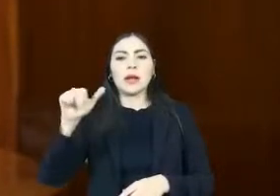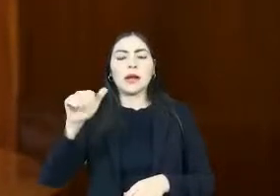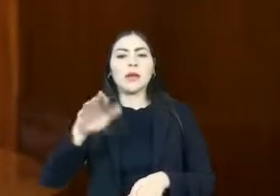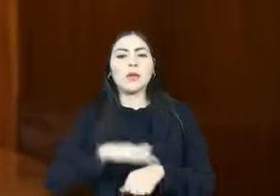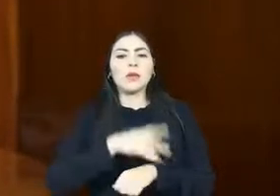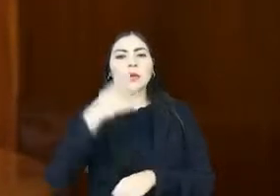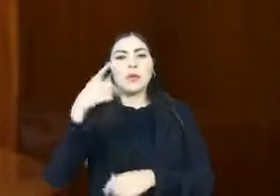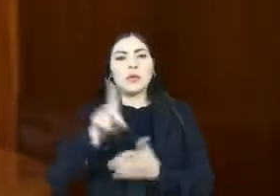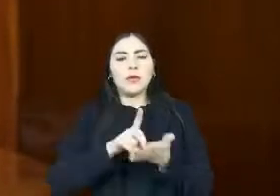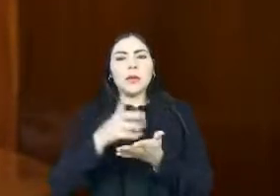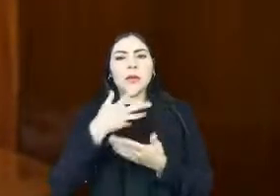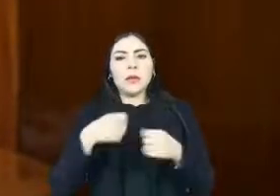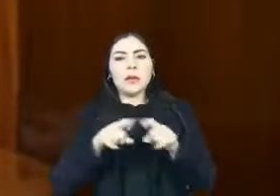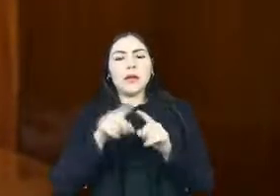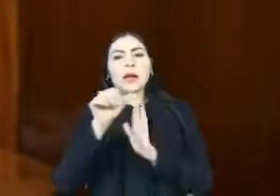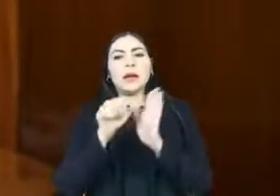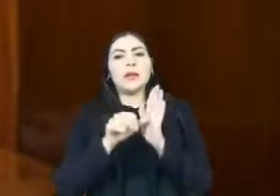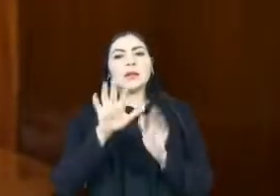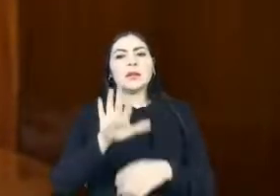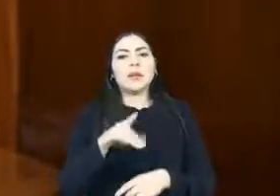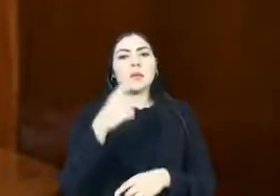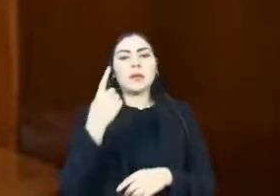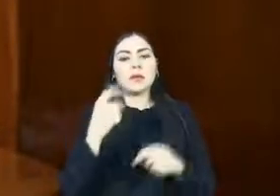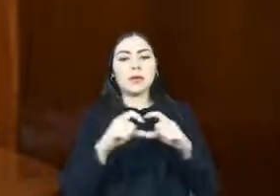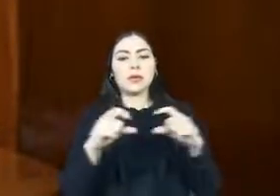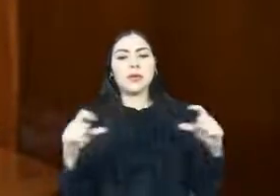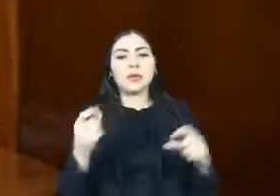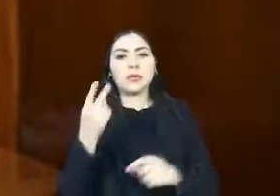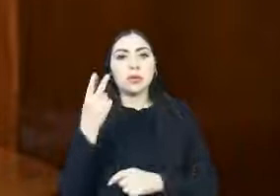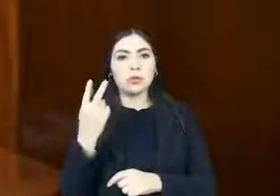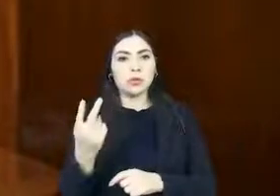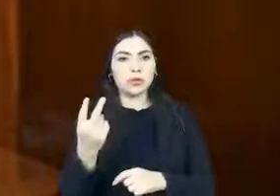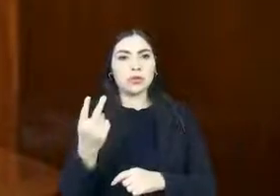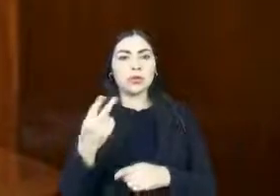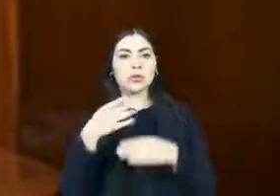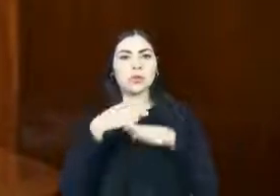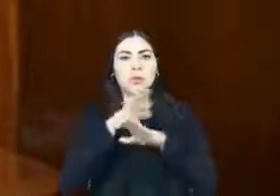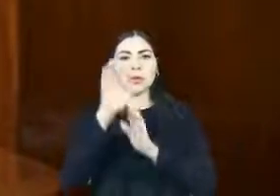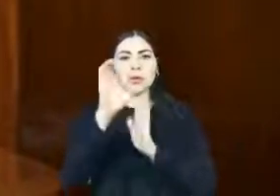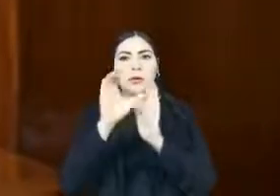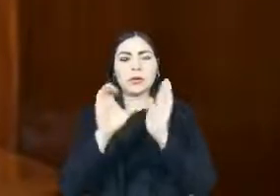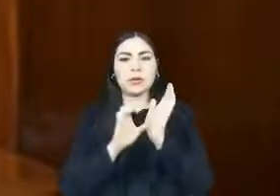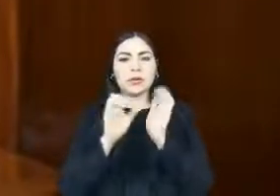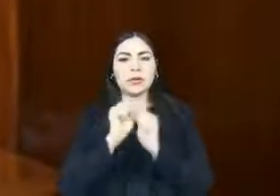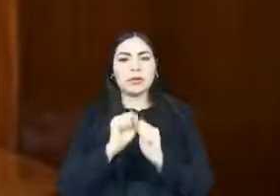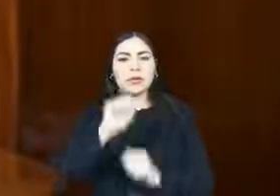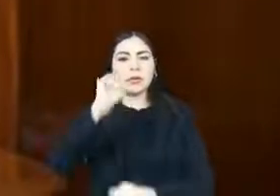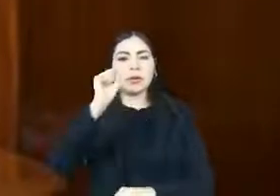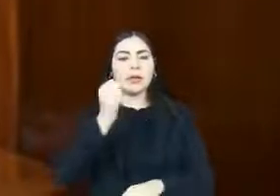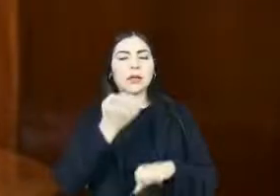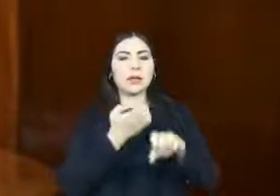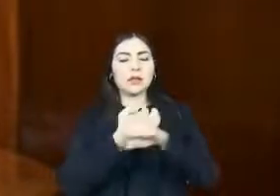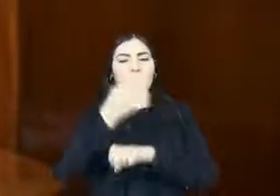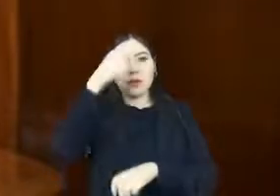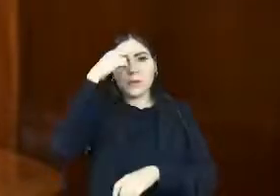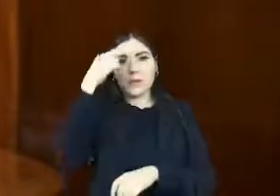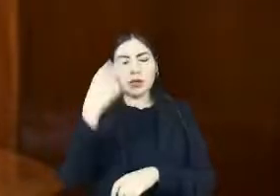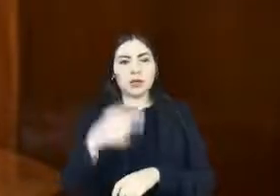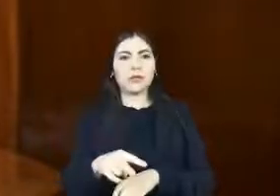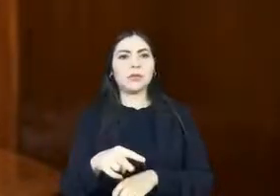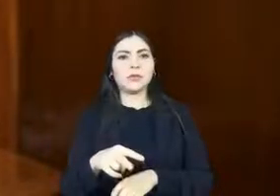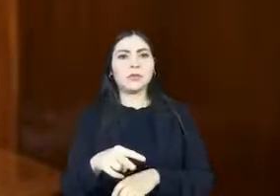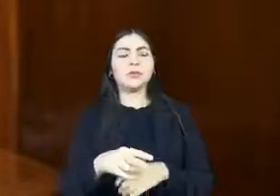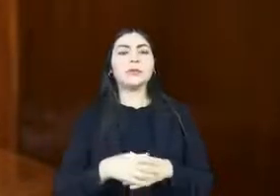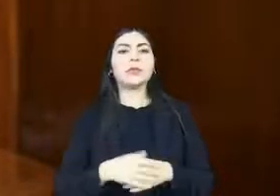señalado en los artículos 51 fracción 2 de la constitución política del Estado libre y soberano de México